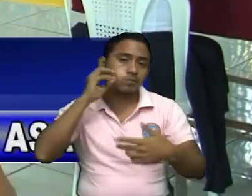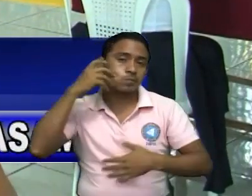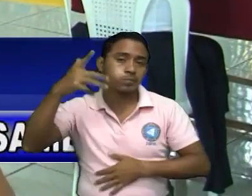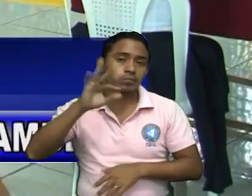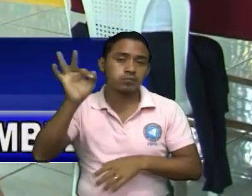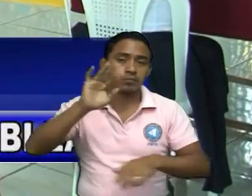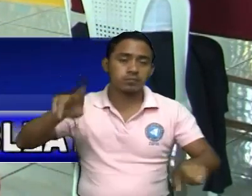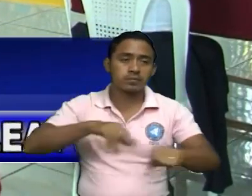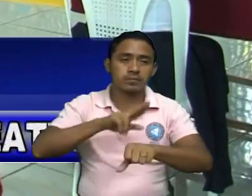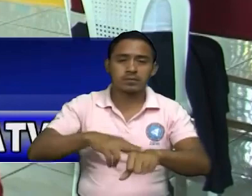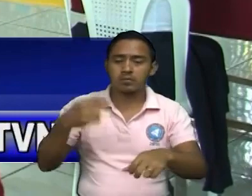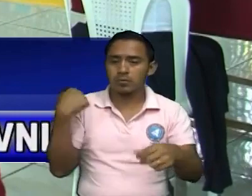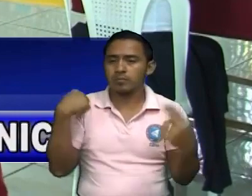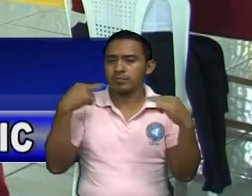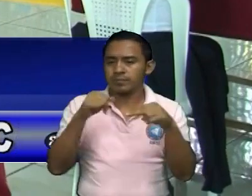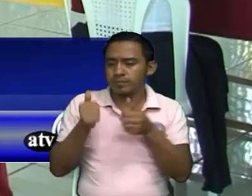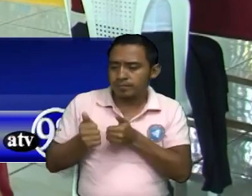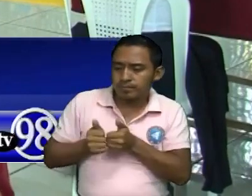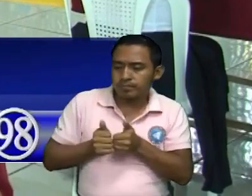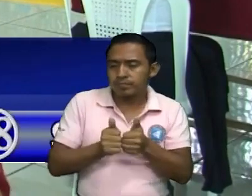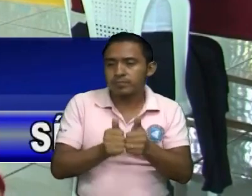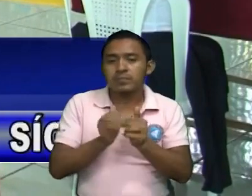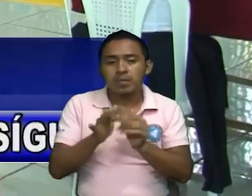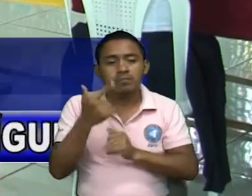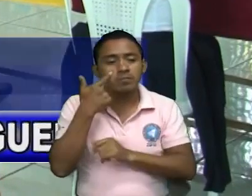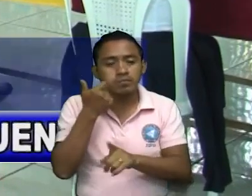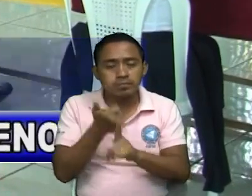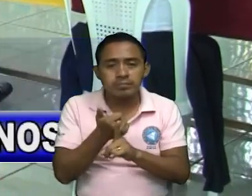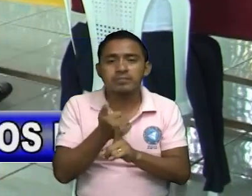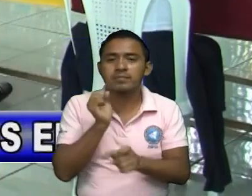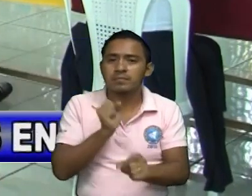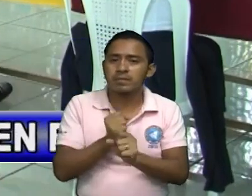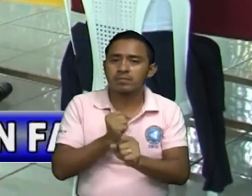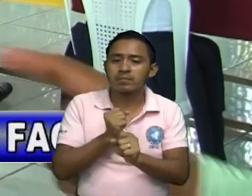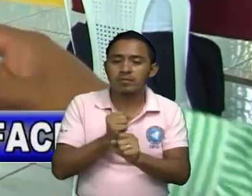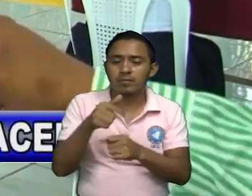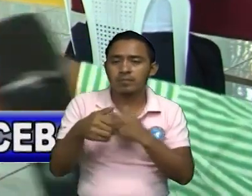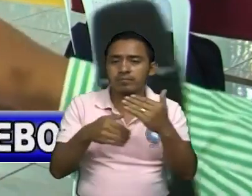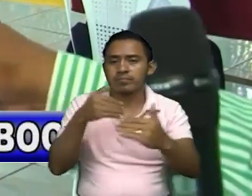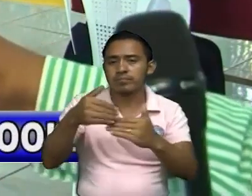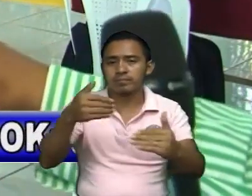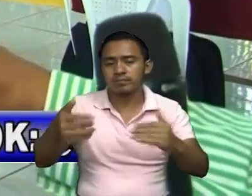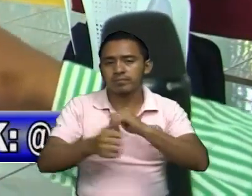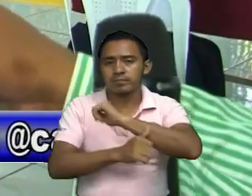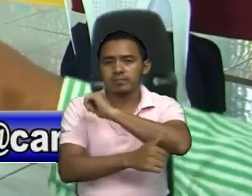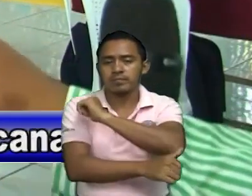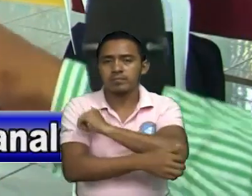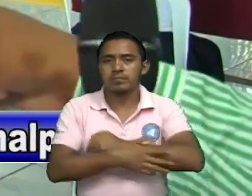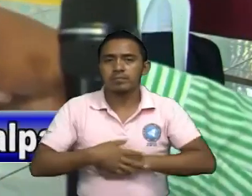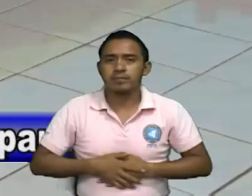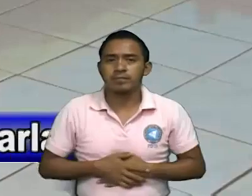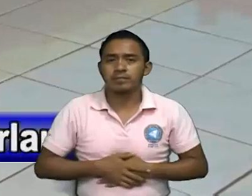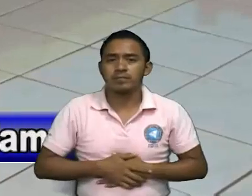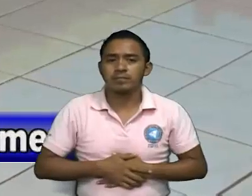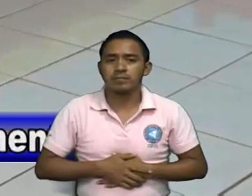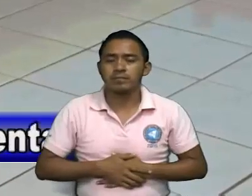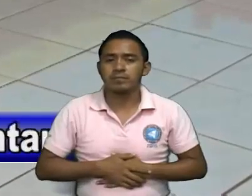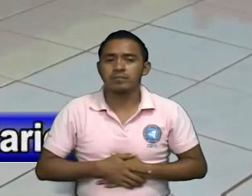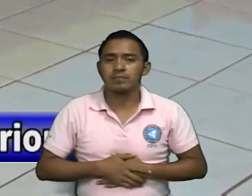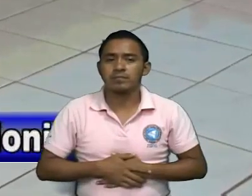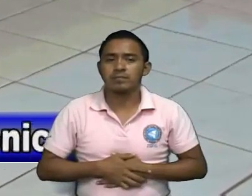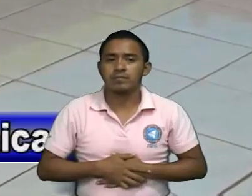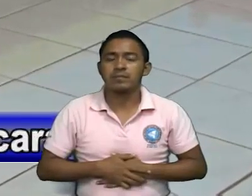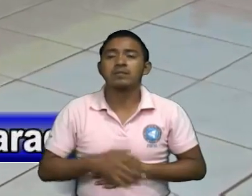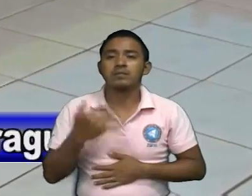pues nosotros como maestros acompañantes hemos sido testigos de ese proceso de formación de los estudiantes. ¿La tuya es la escuela normal Ricardo Morales?